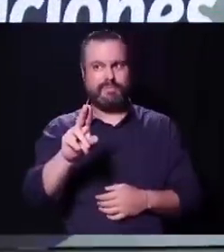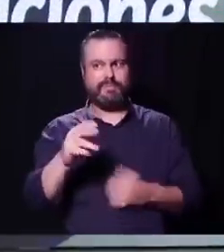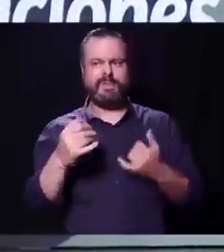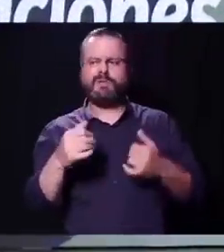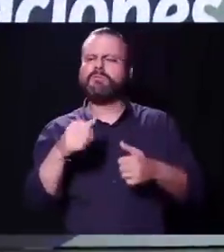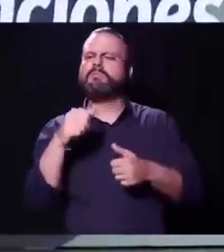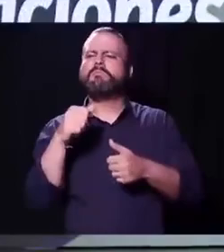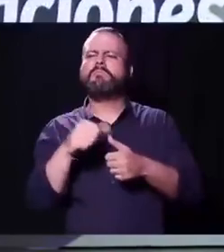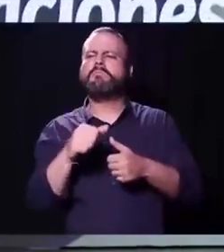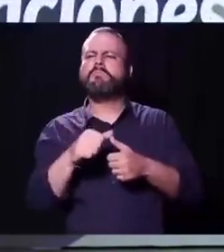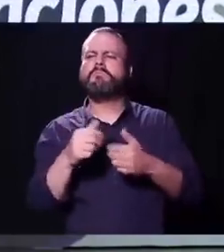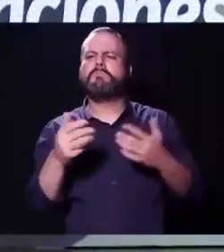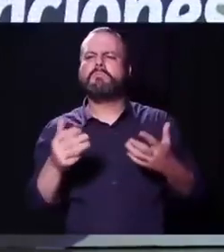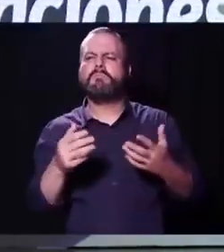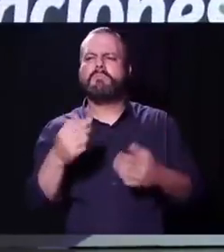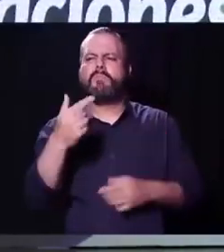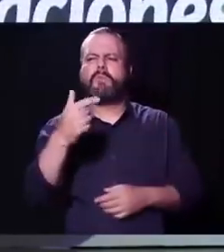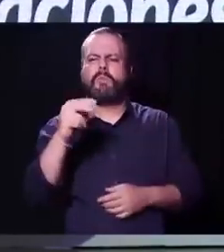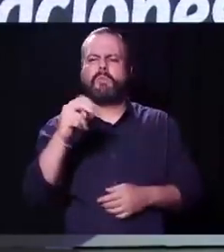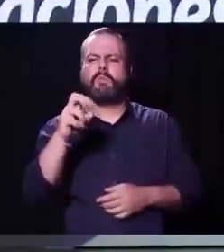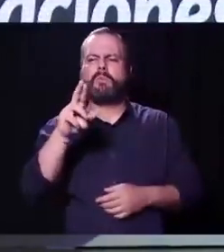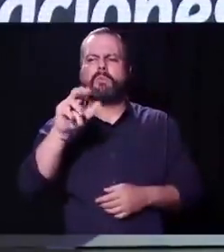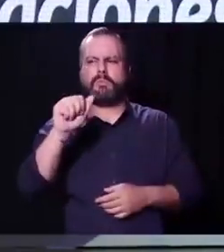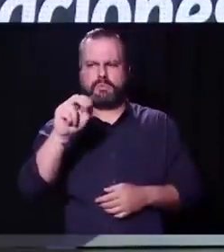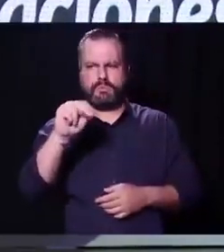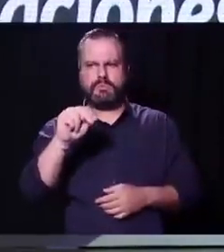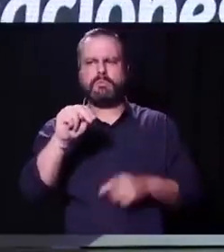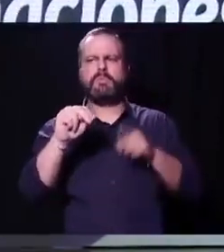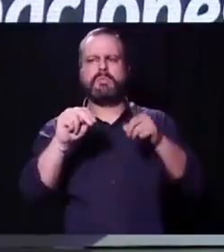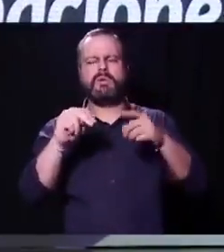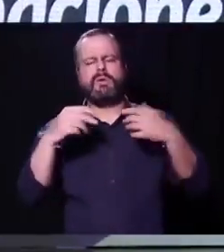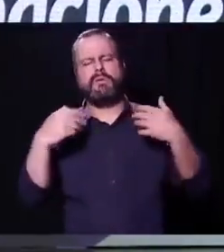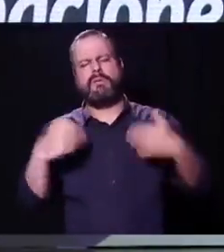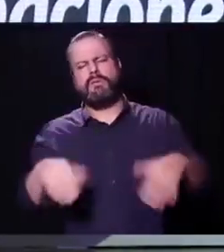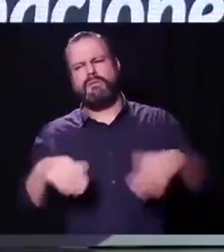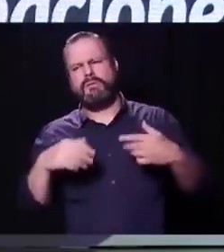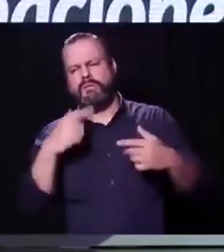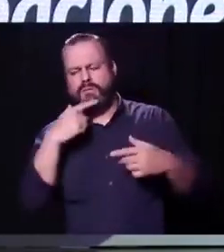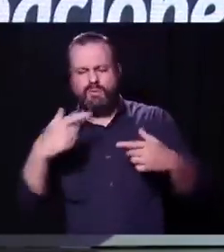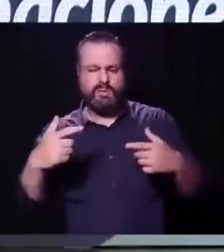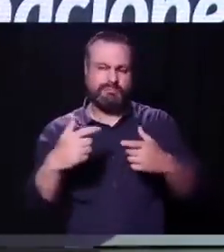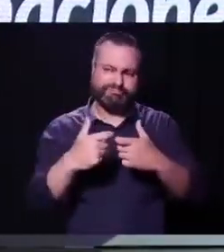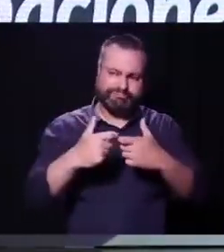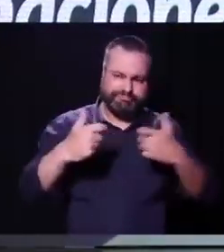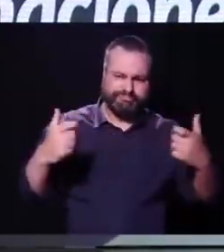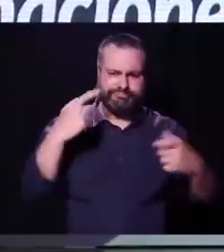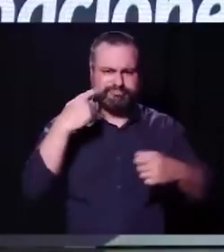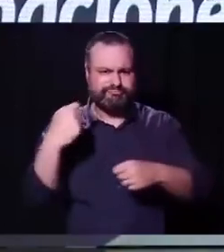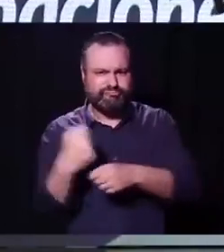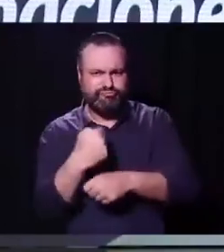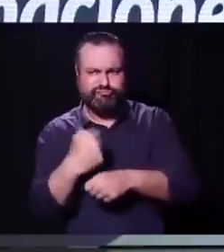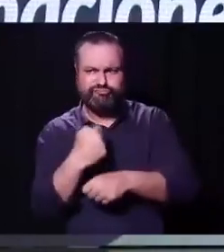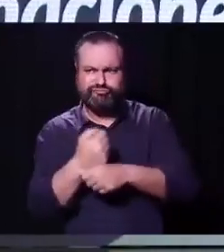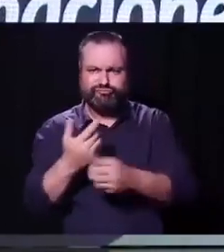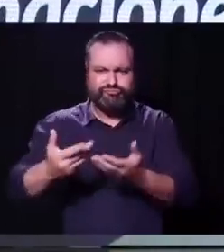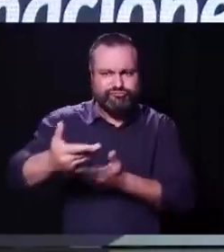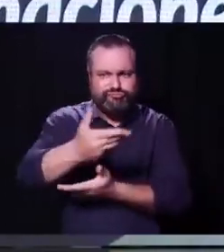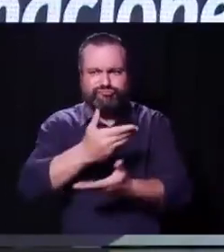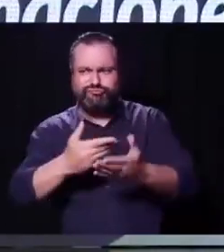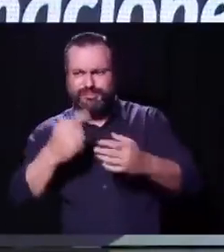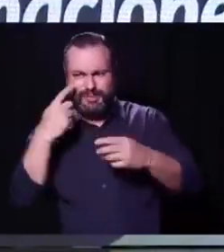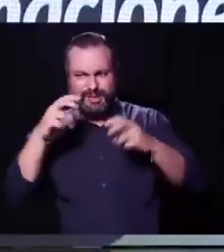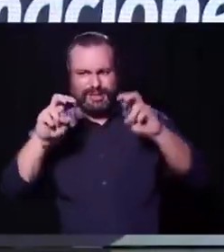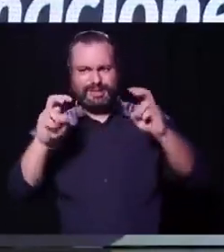Sí. Liriola Lotó. O sea, un gran esfuerzo de esa mujer de buscar la manera de trabajar en el tema